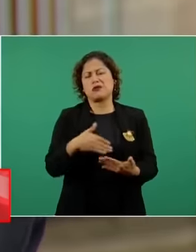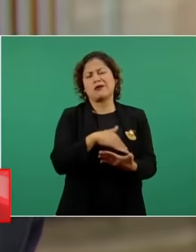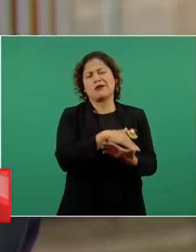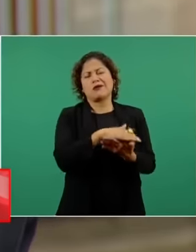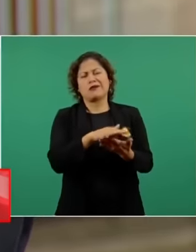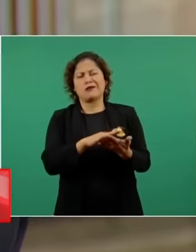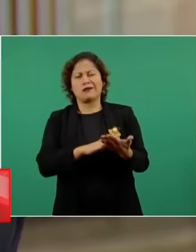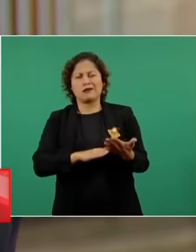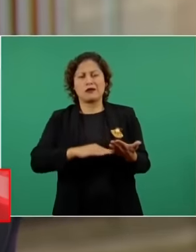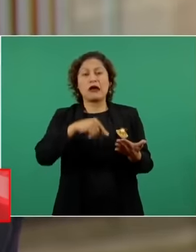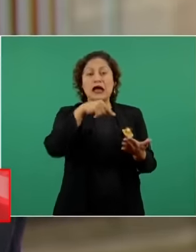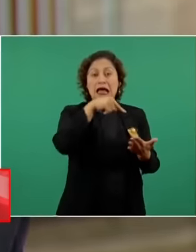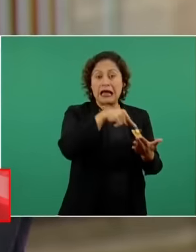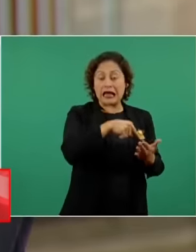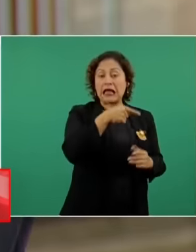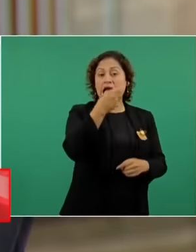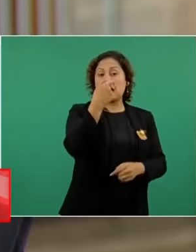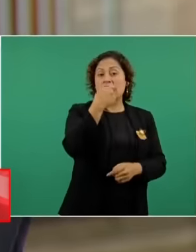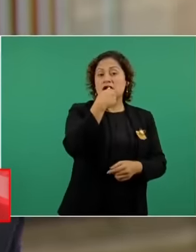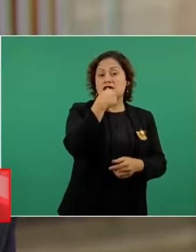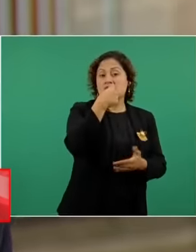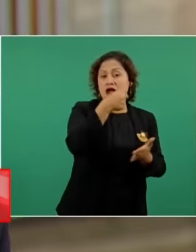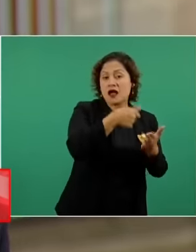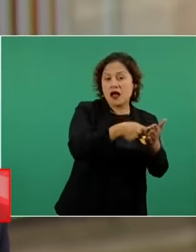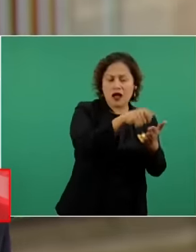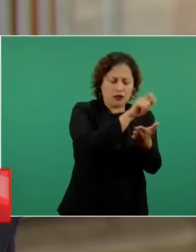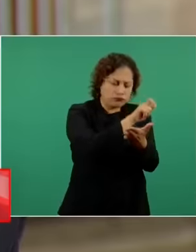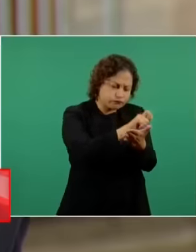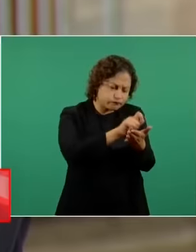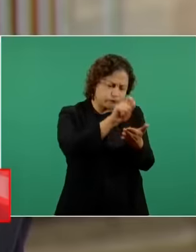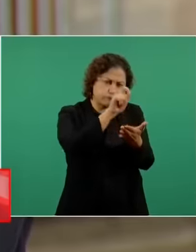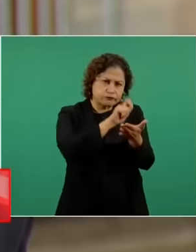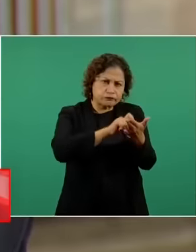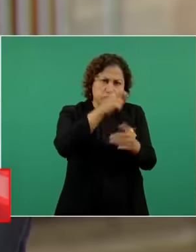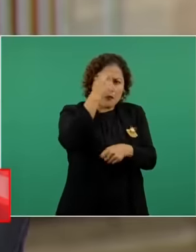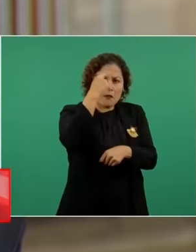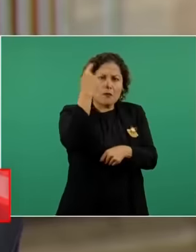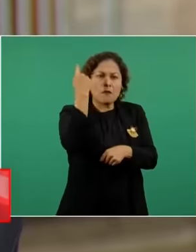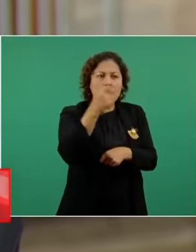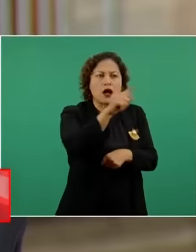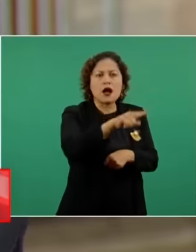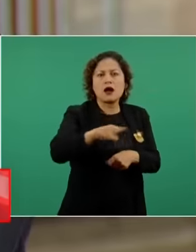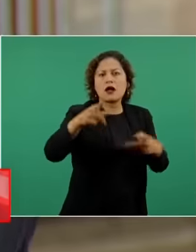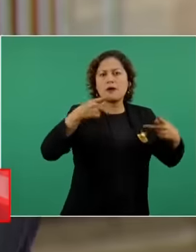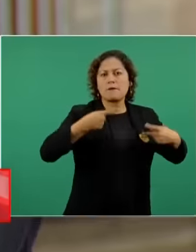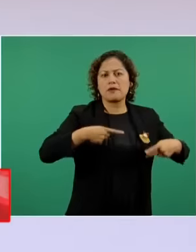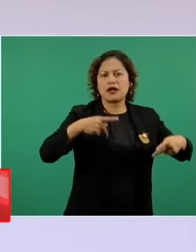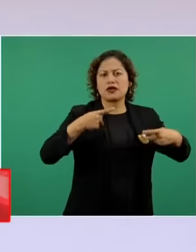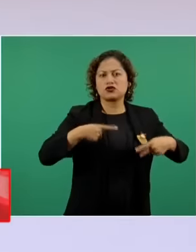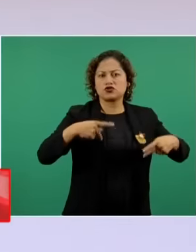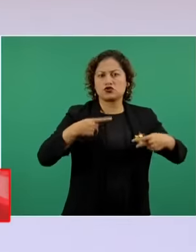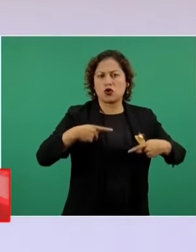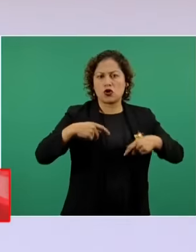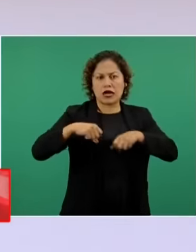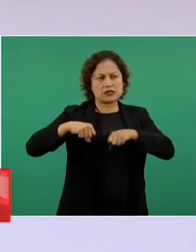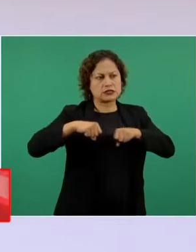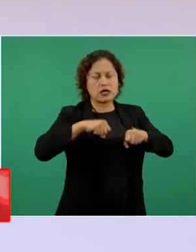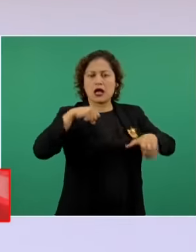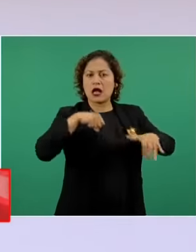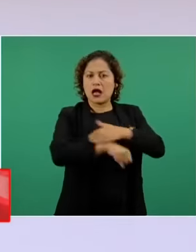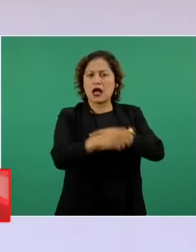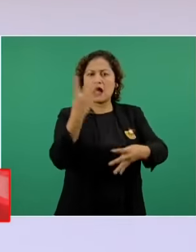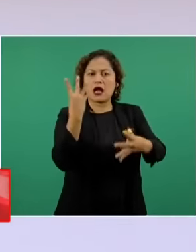décimas de agradecimiento a sus carceleros por el buen trato que le brindaron,